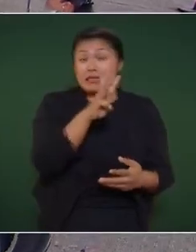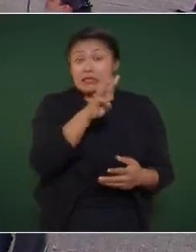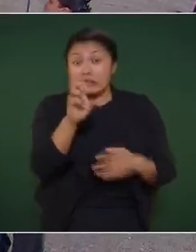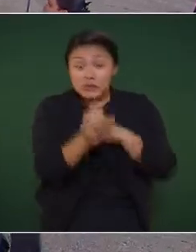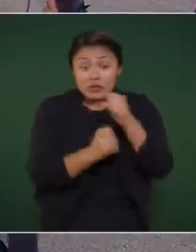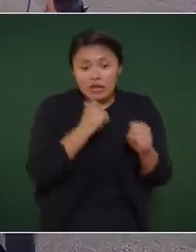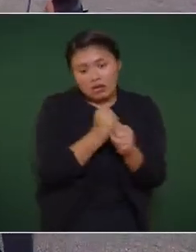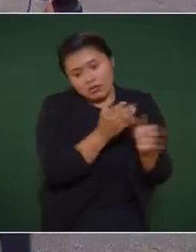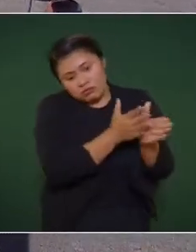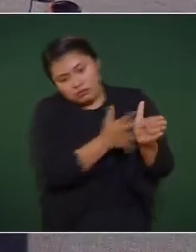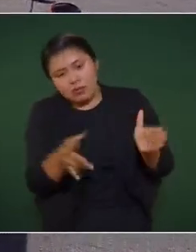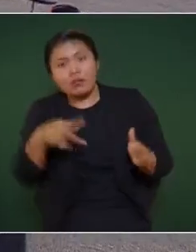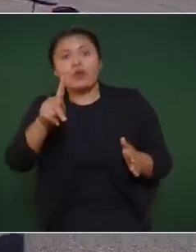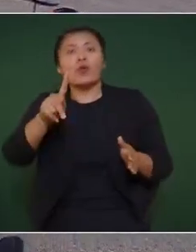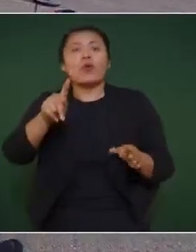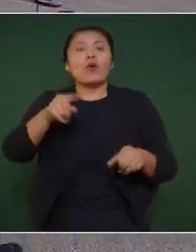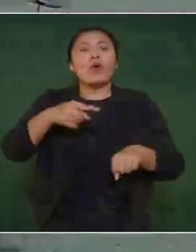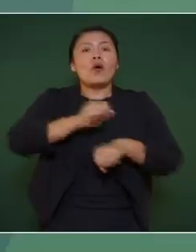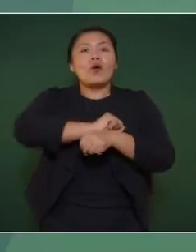1 año.